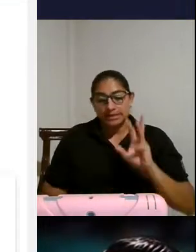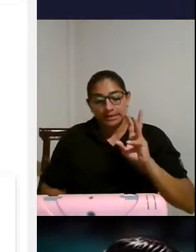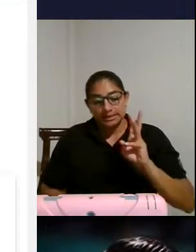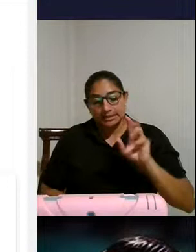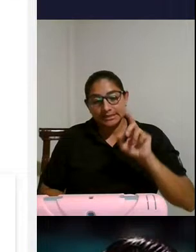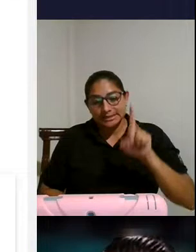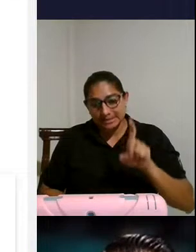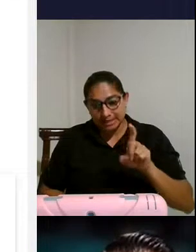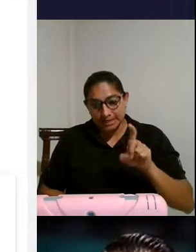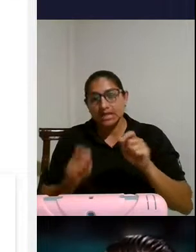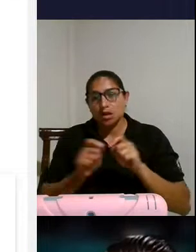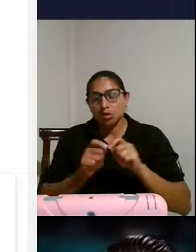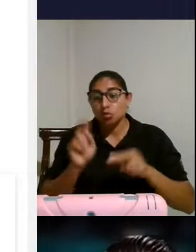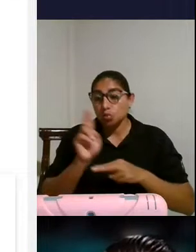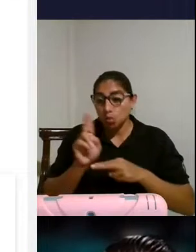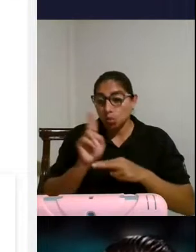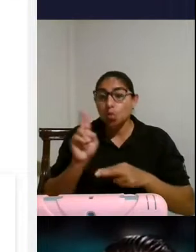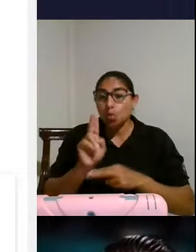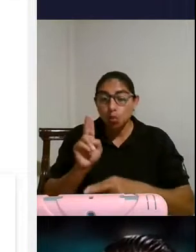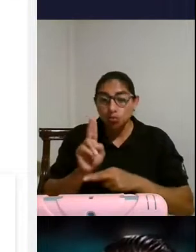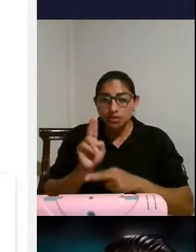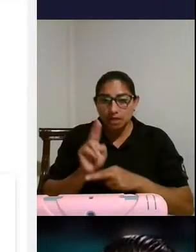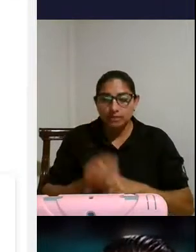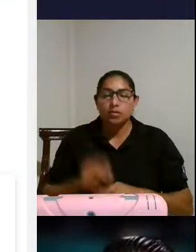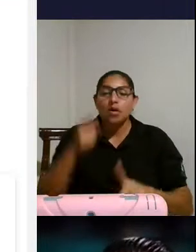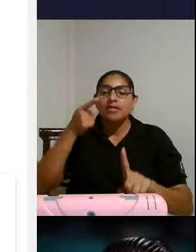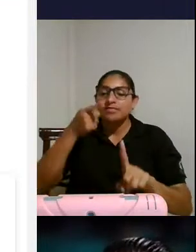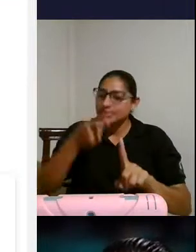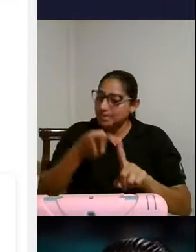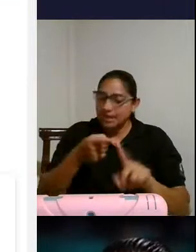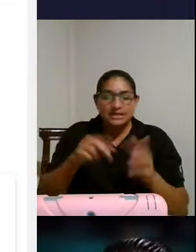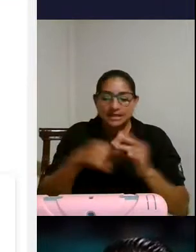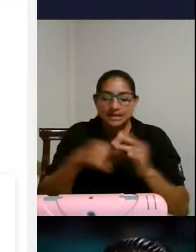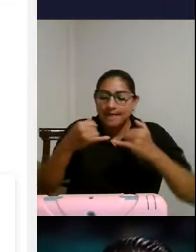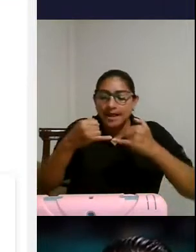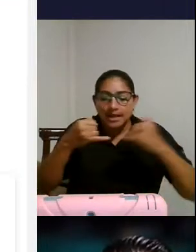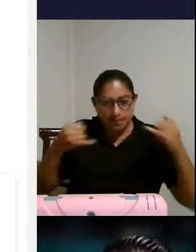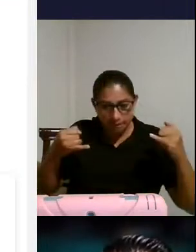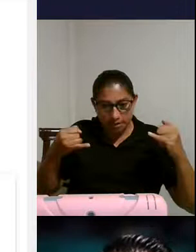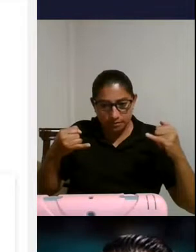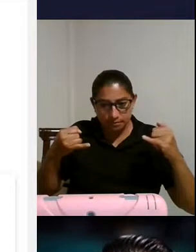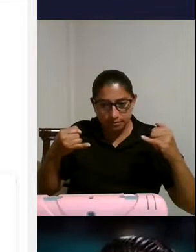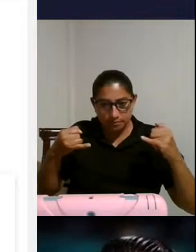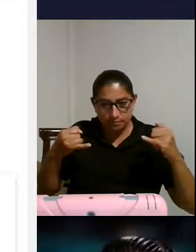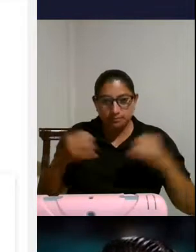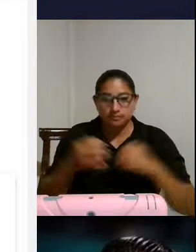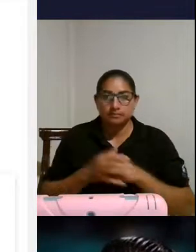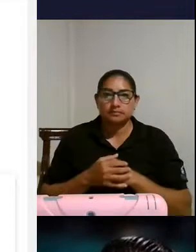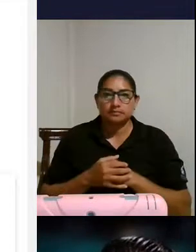4 utilizando la definición de límite.